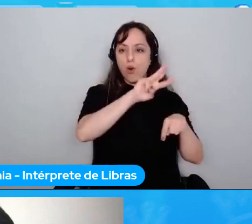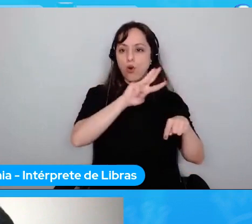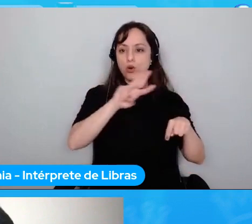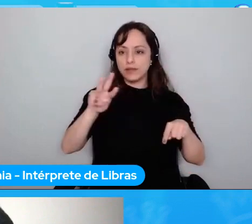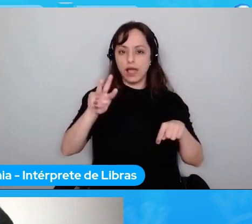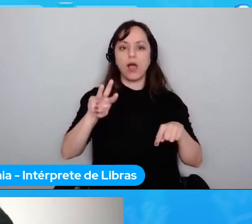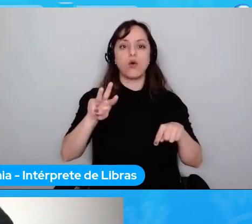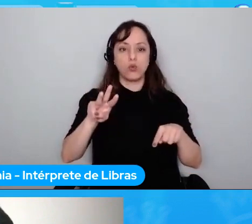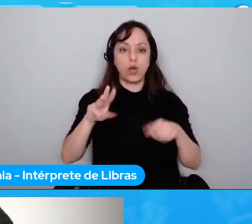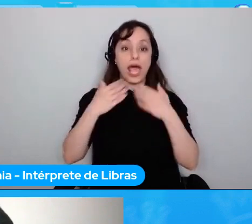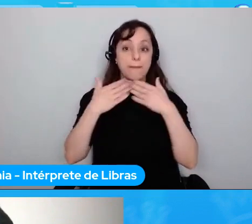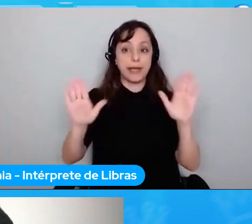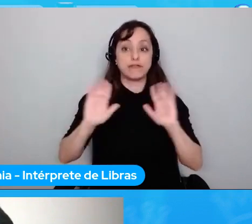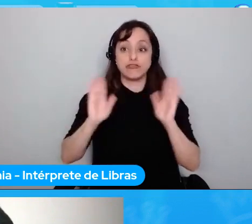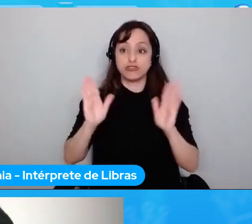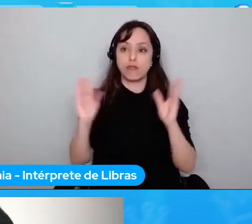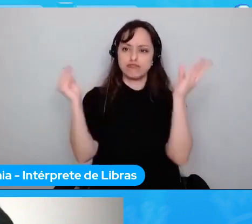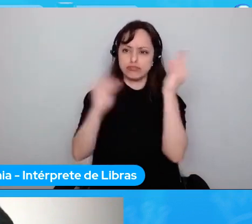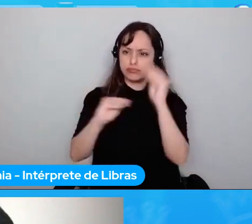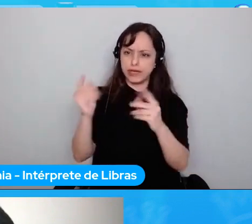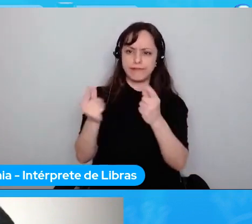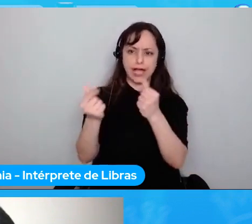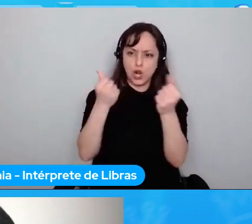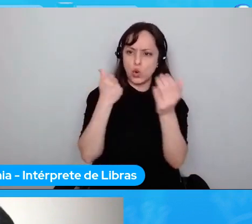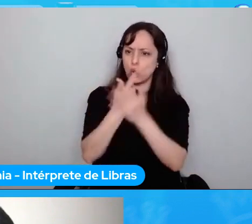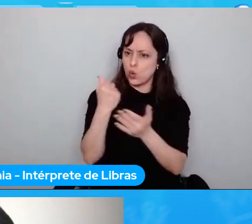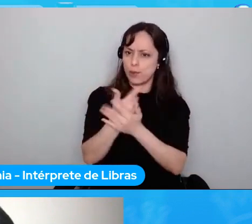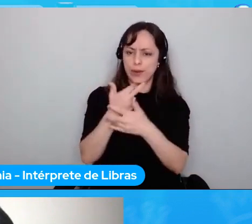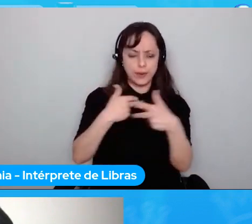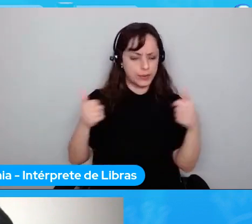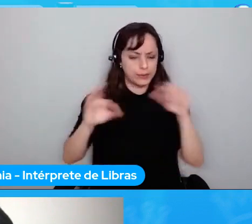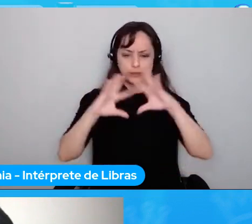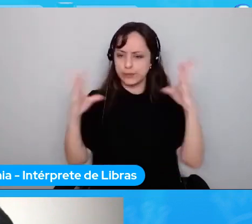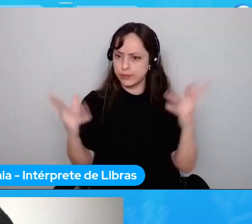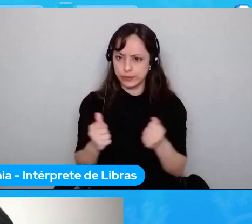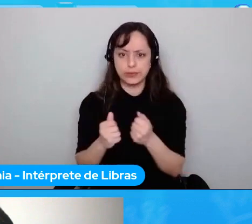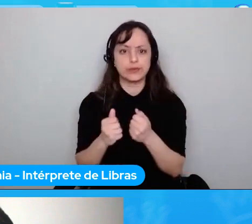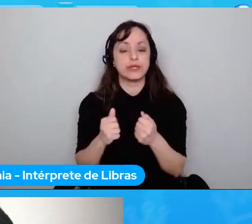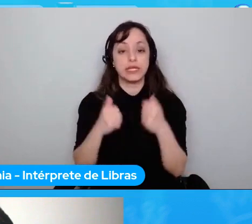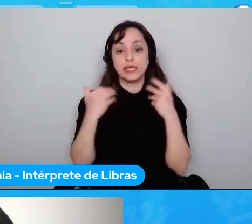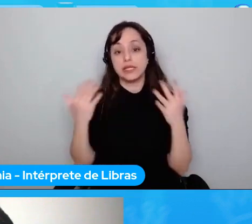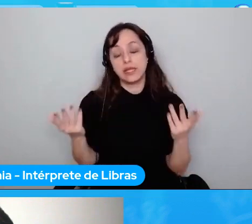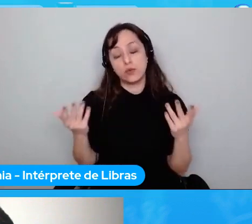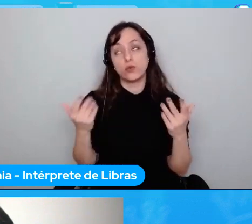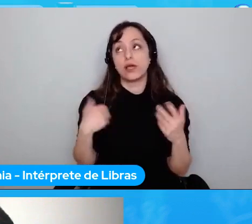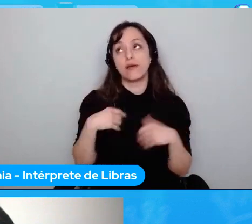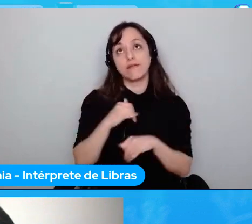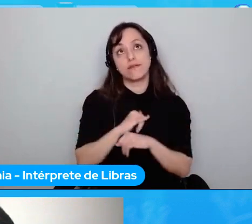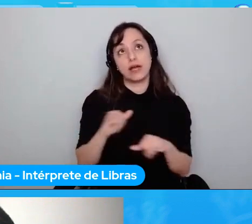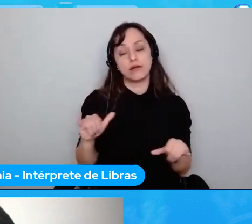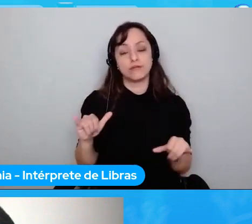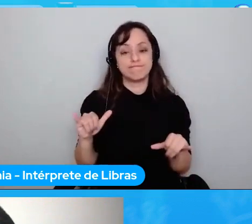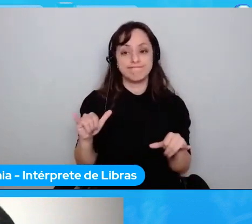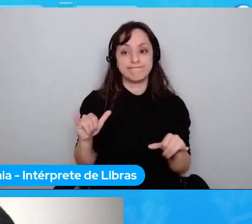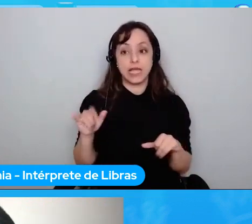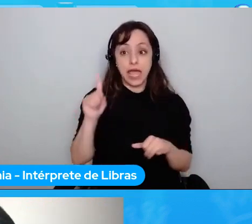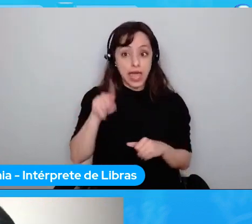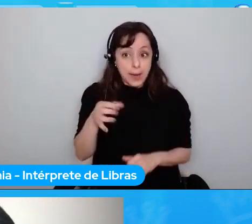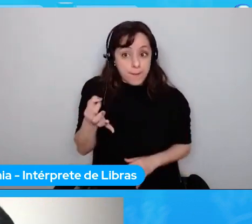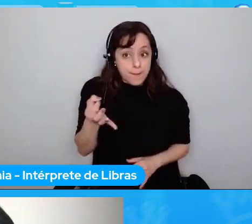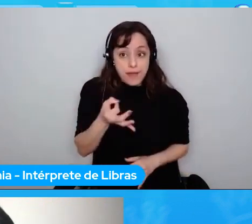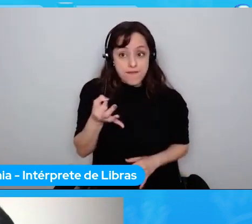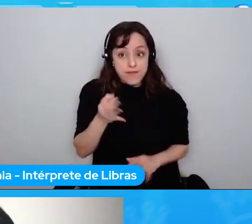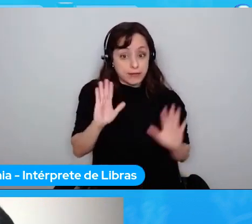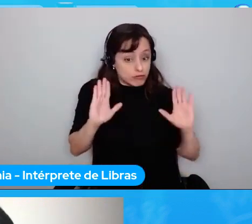ya se empieza a publicar información de valor con incidencia dentro de Core. Entonces, no te digo que es lo perfecto, pero